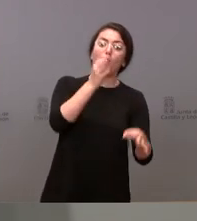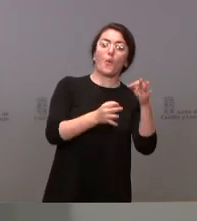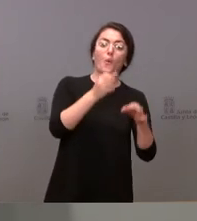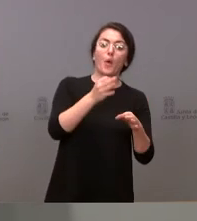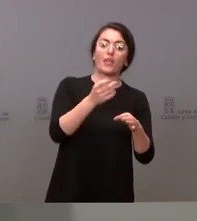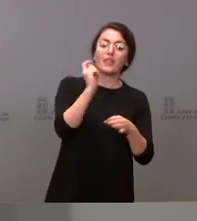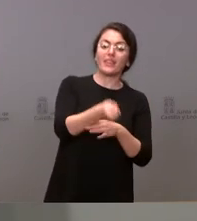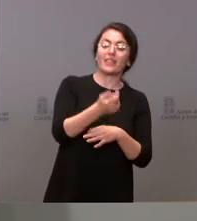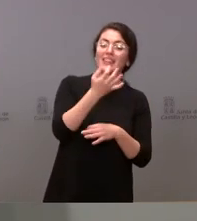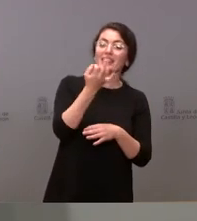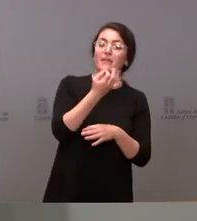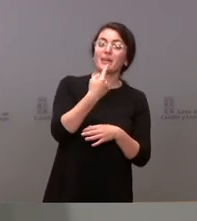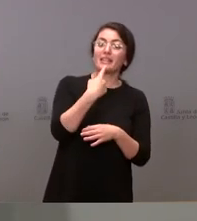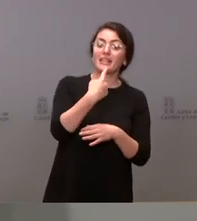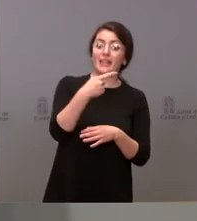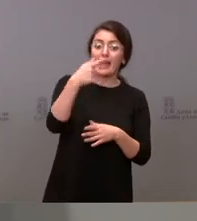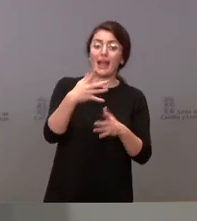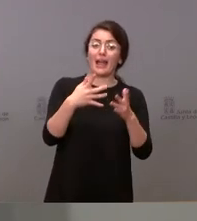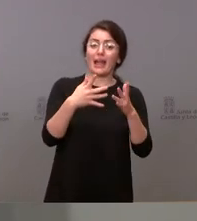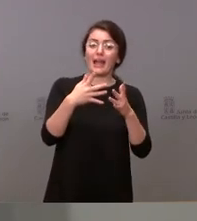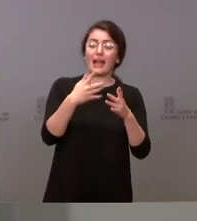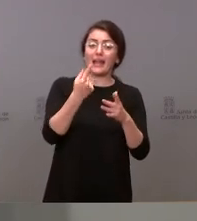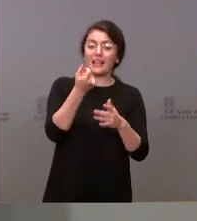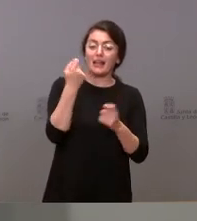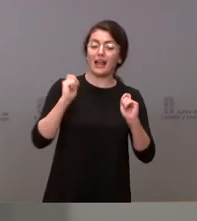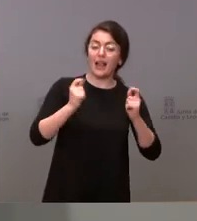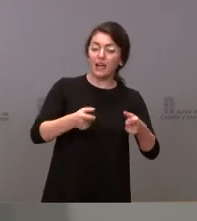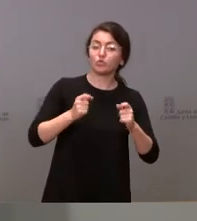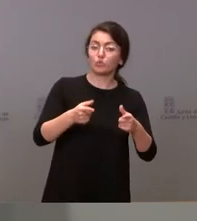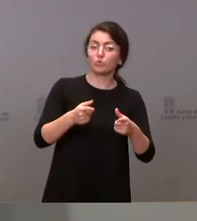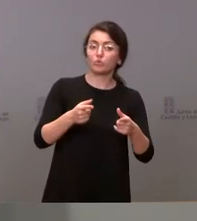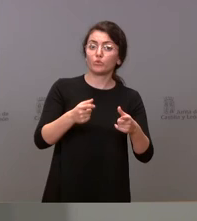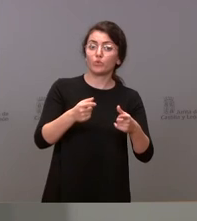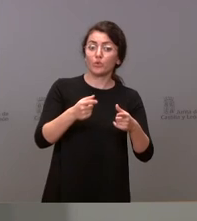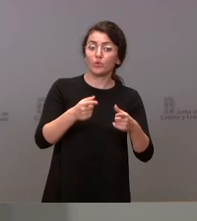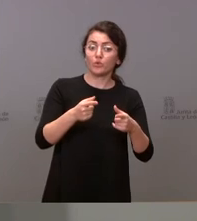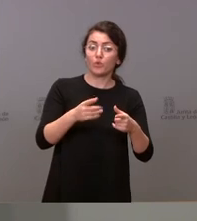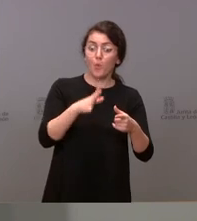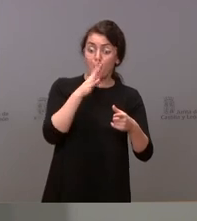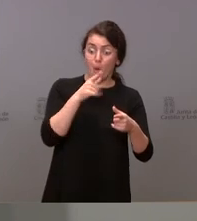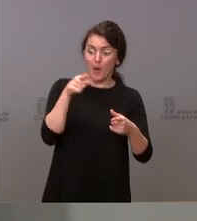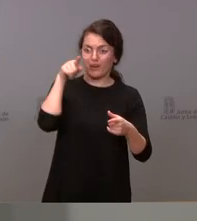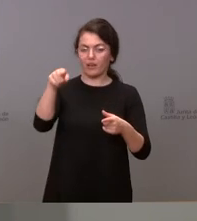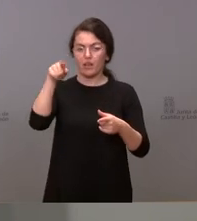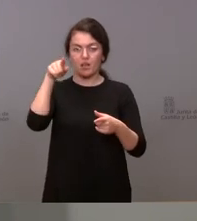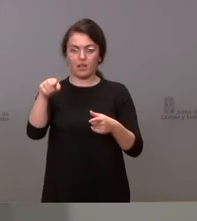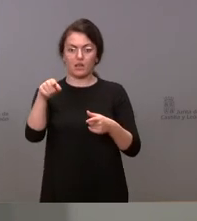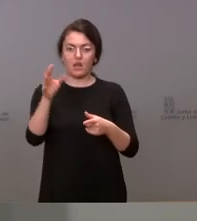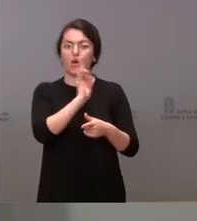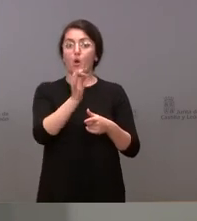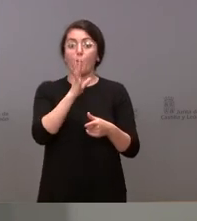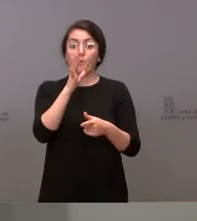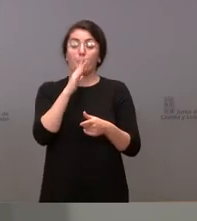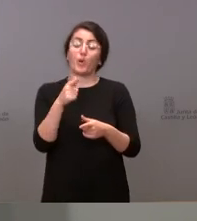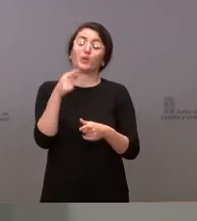gasto que se ha supuesto en la compra de material, de tecnología, corresponde a la concesionaria o corresponde al